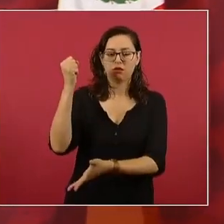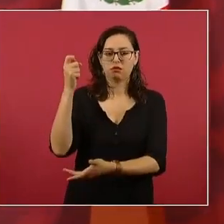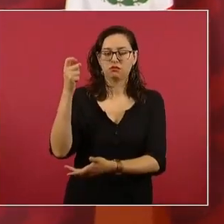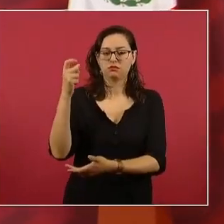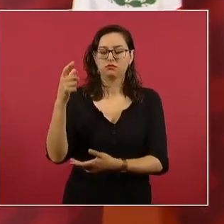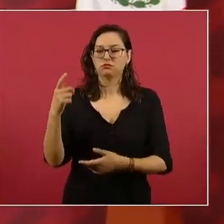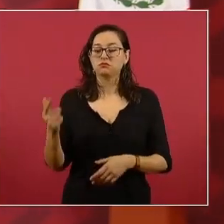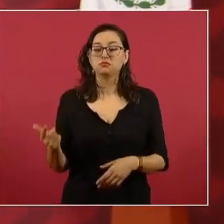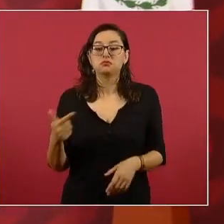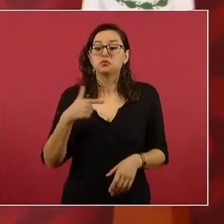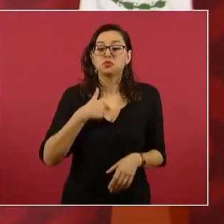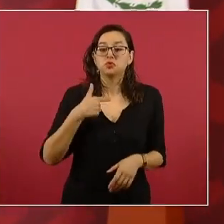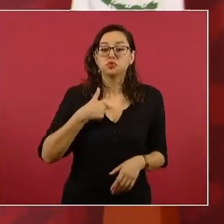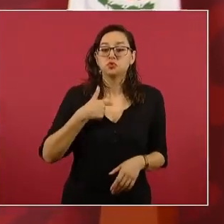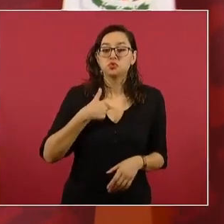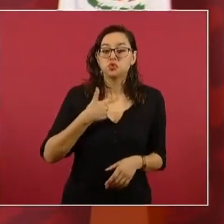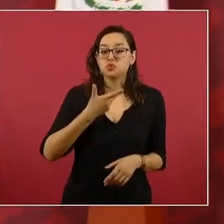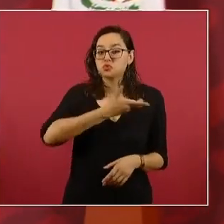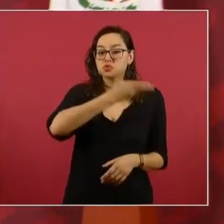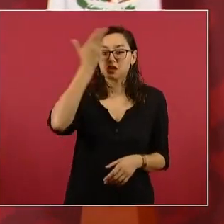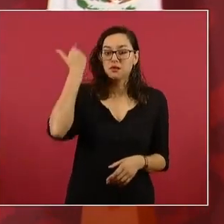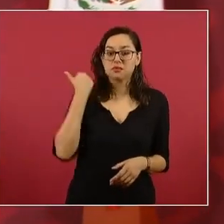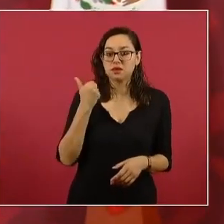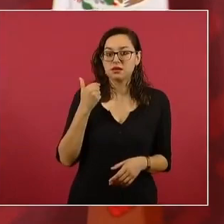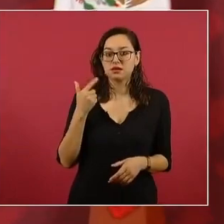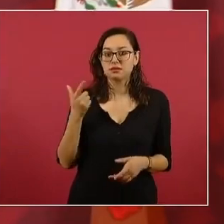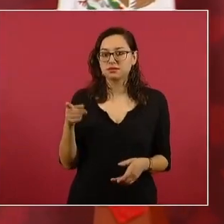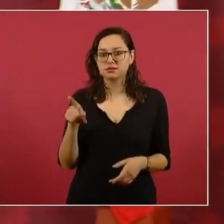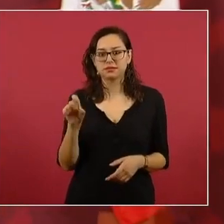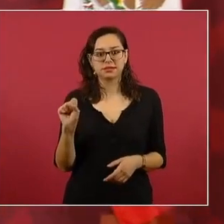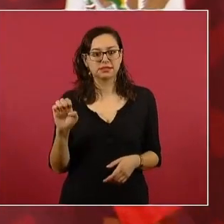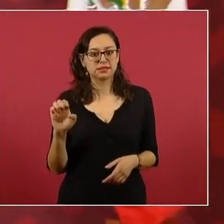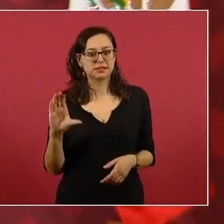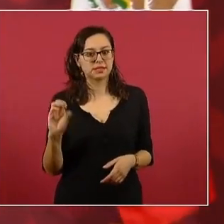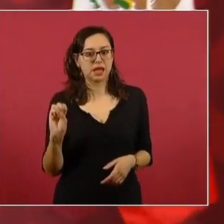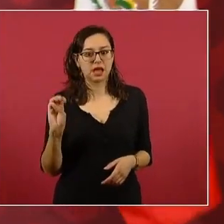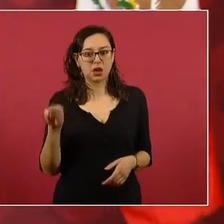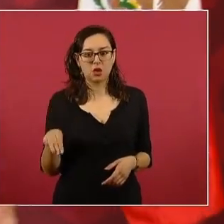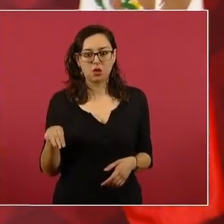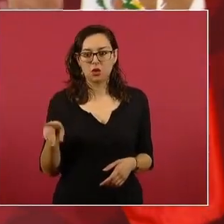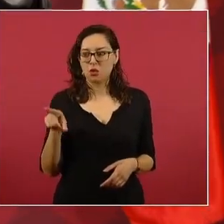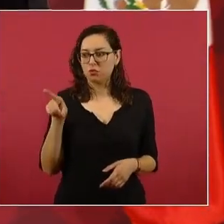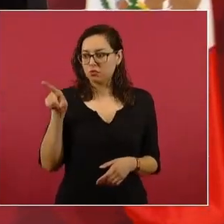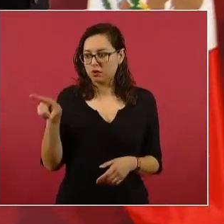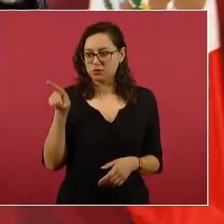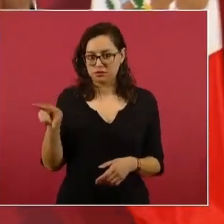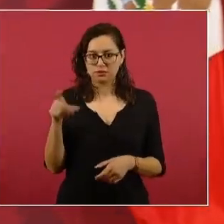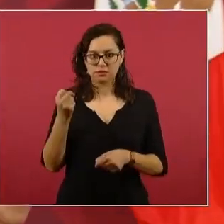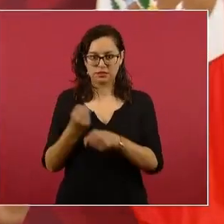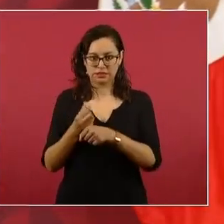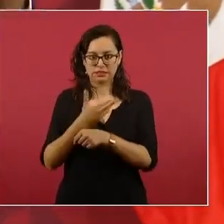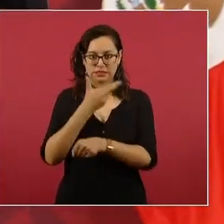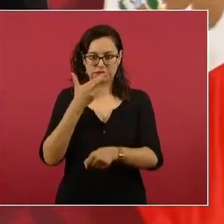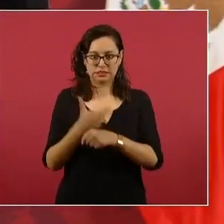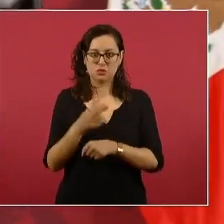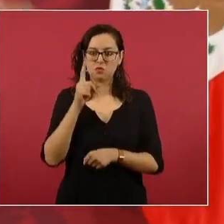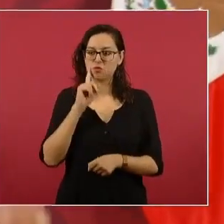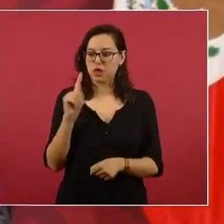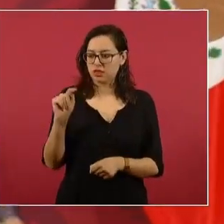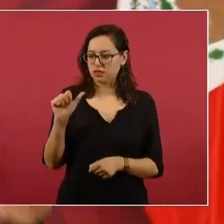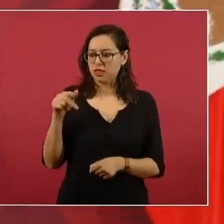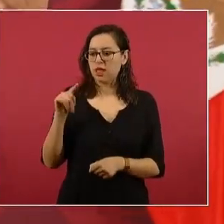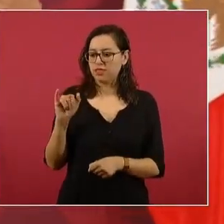la secretaria de Economía, Tatiana Cloutier, que es de primera,